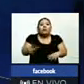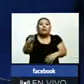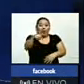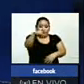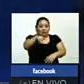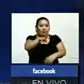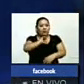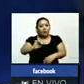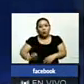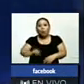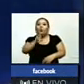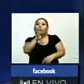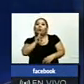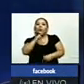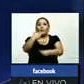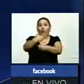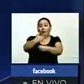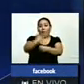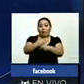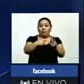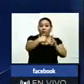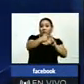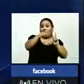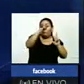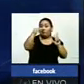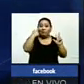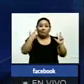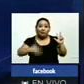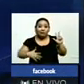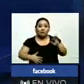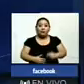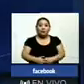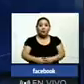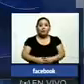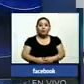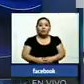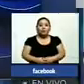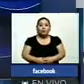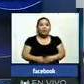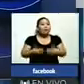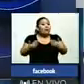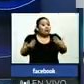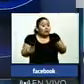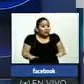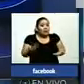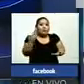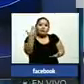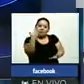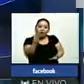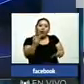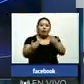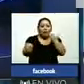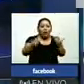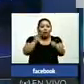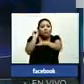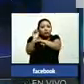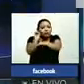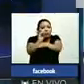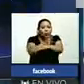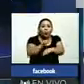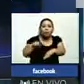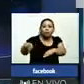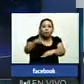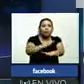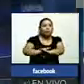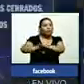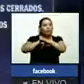a El Salvador, Honduras y Guatemala. Y por eso le presentamos algunas recomendaciones para